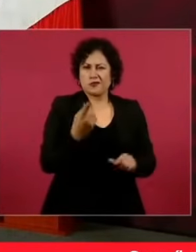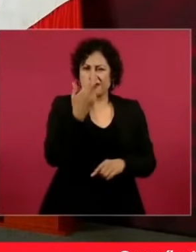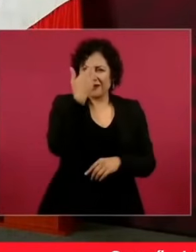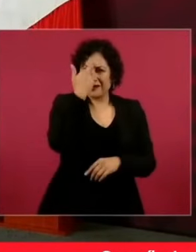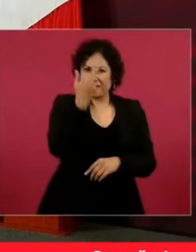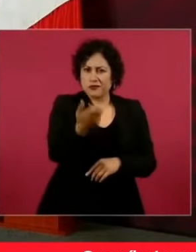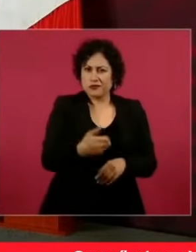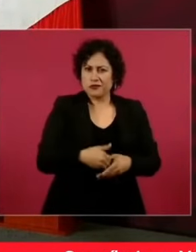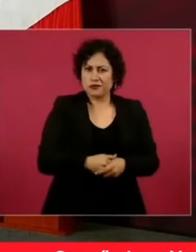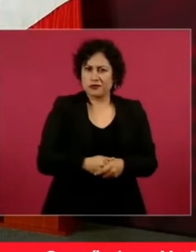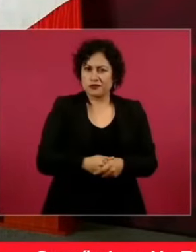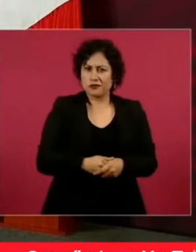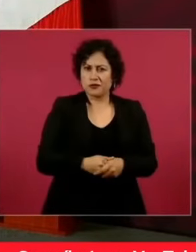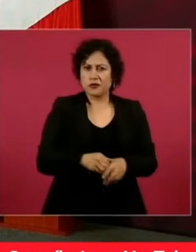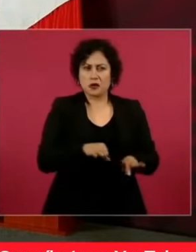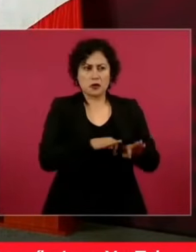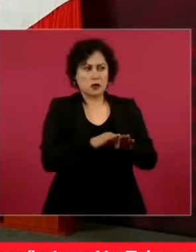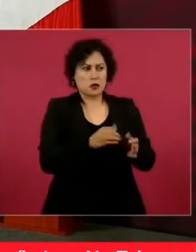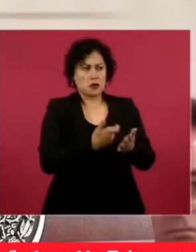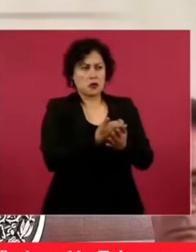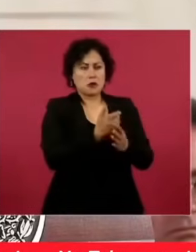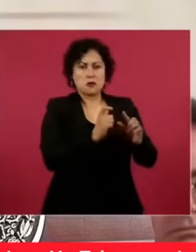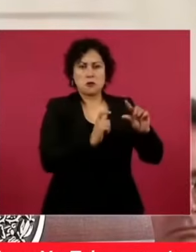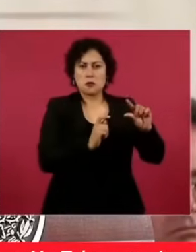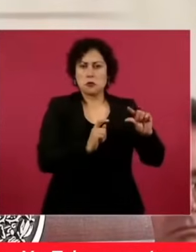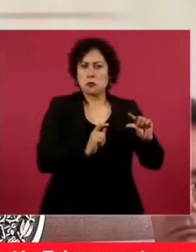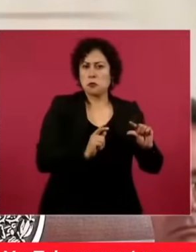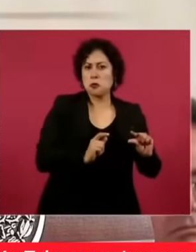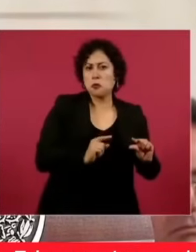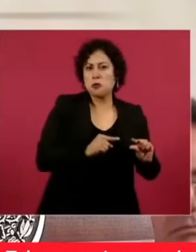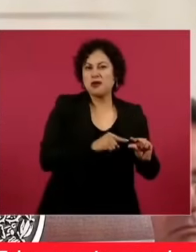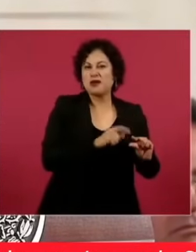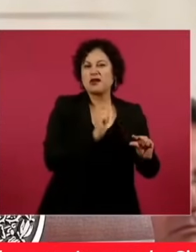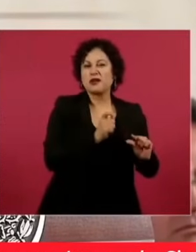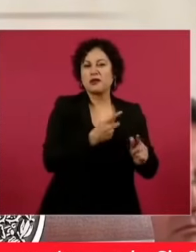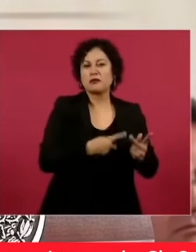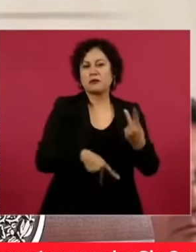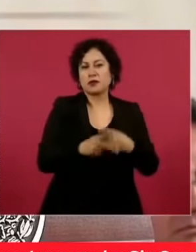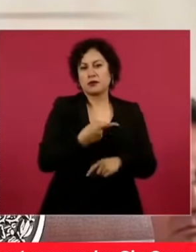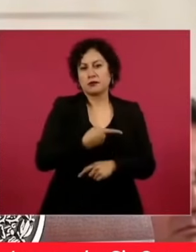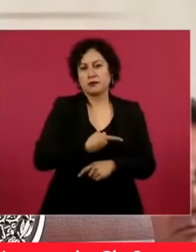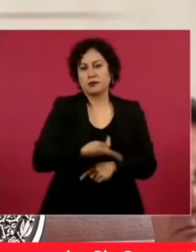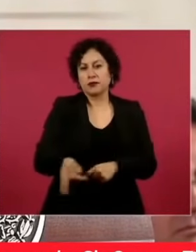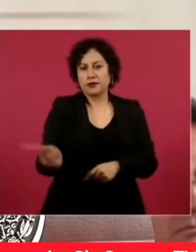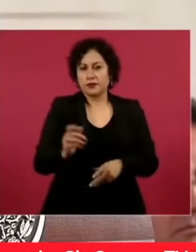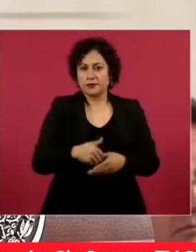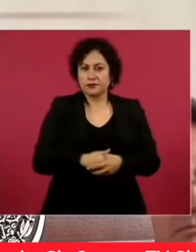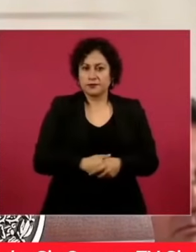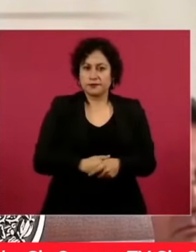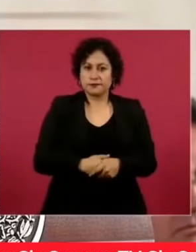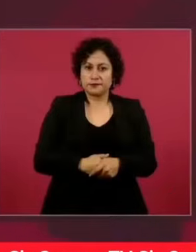Esto es pobreza, esto es fomento a la pobreza,